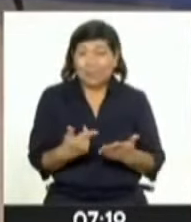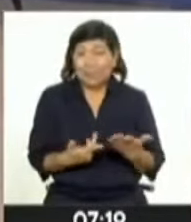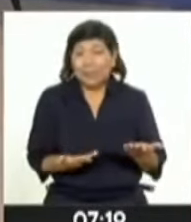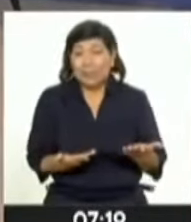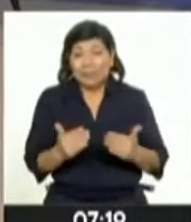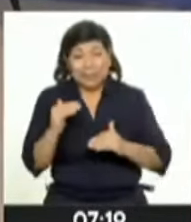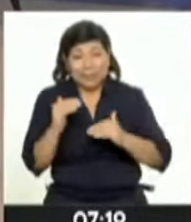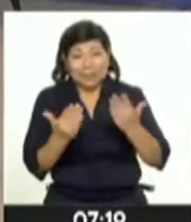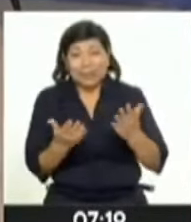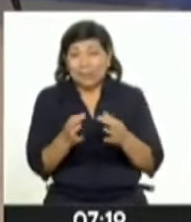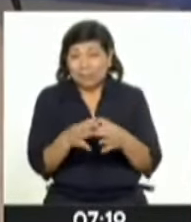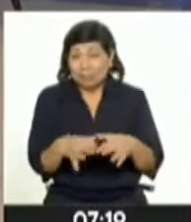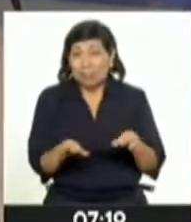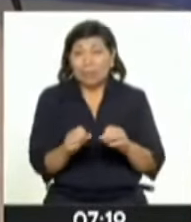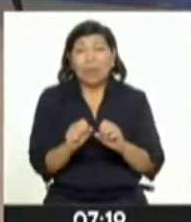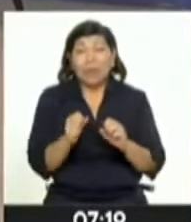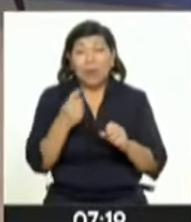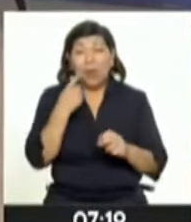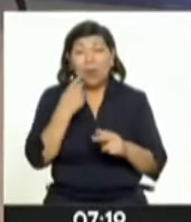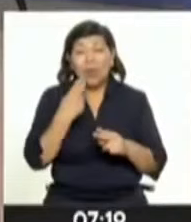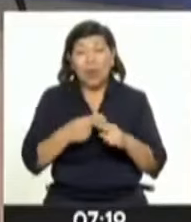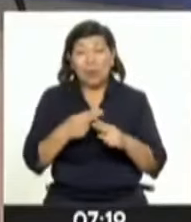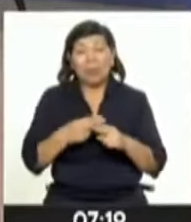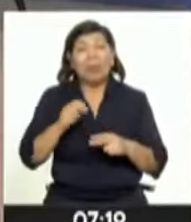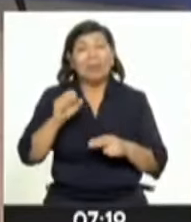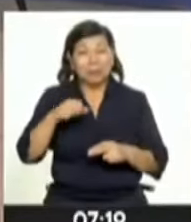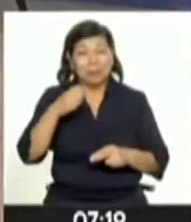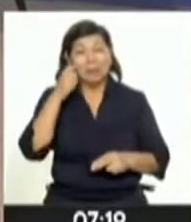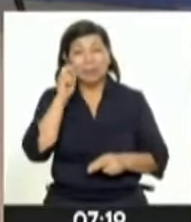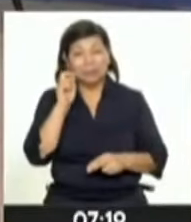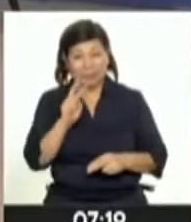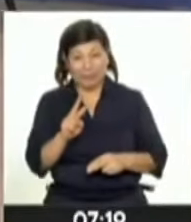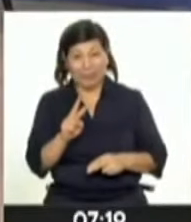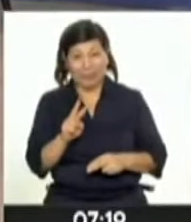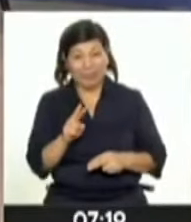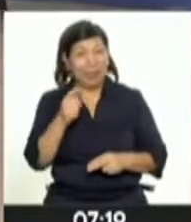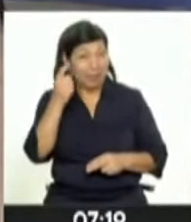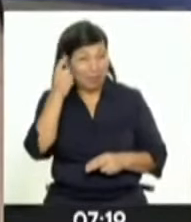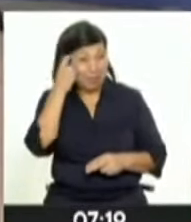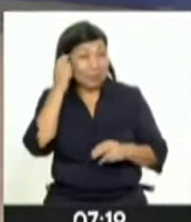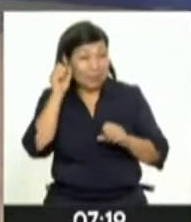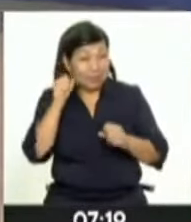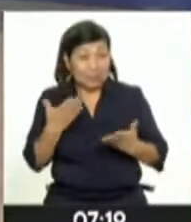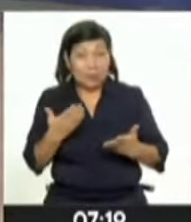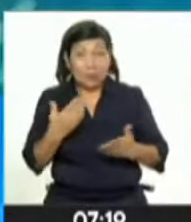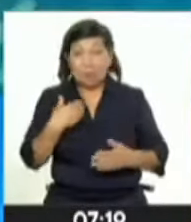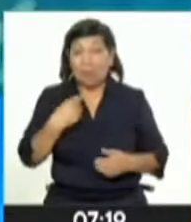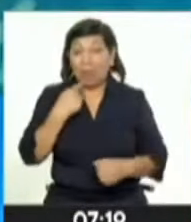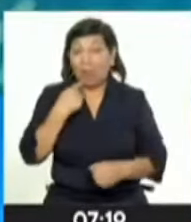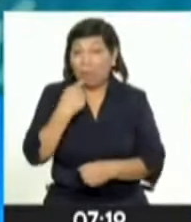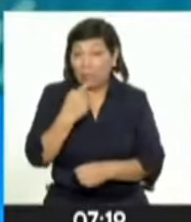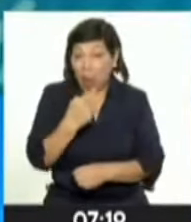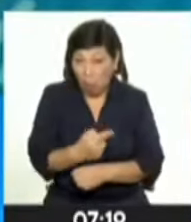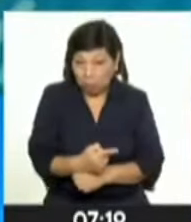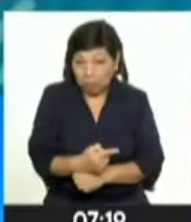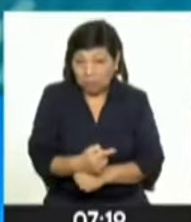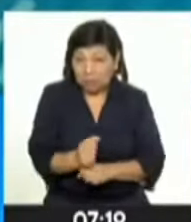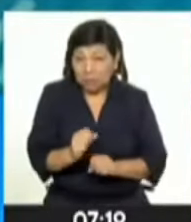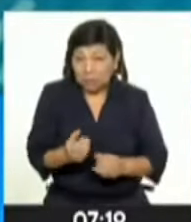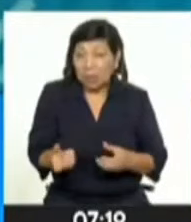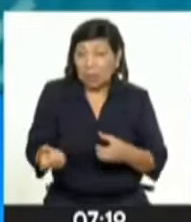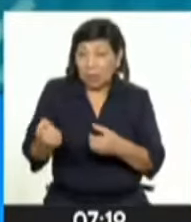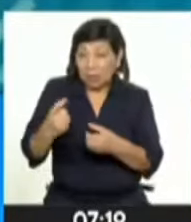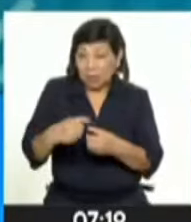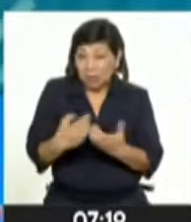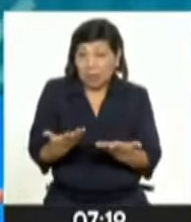esta plataforma tan importante, si se ve desde el Ministerio de Educación, pero a veces uno piensa, ¿tendrá efecto mi denuncia? ¿Tendrá efecto formar